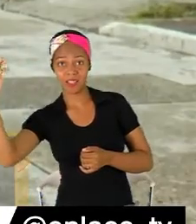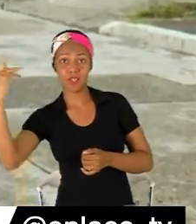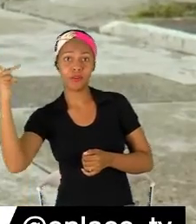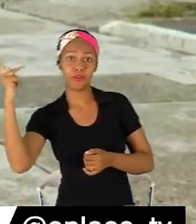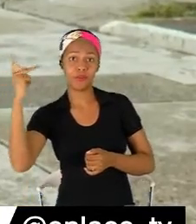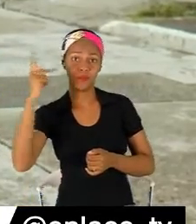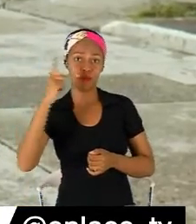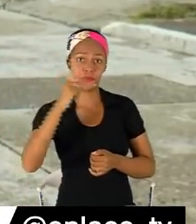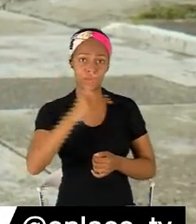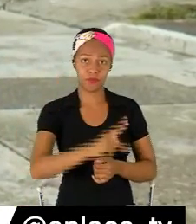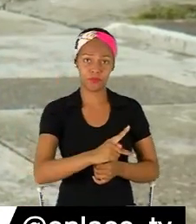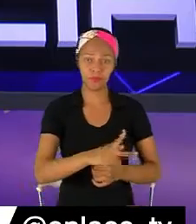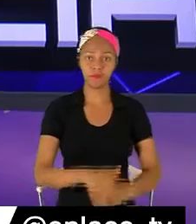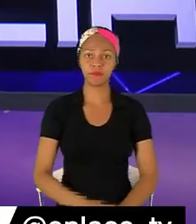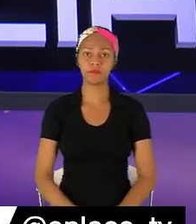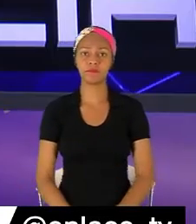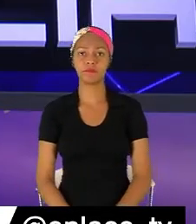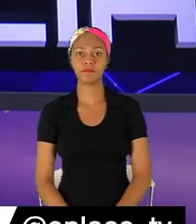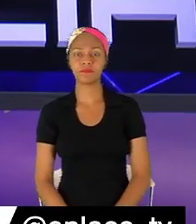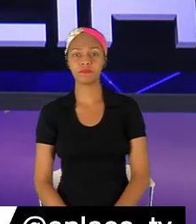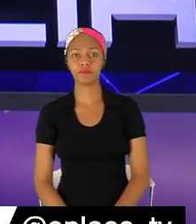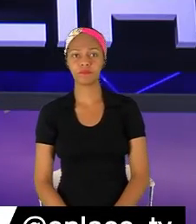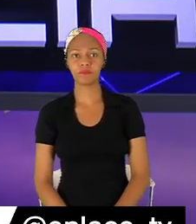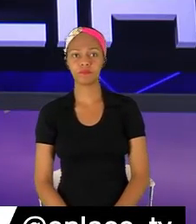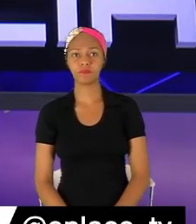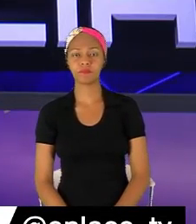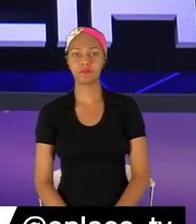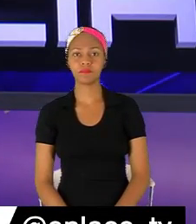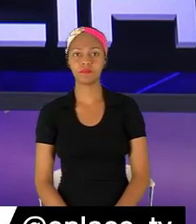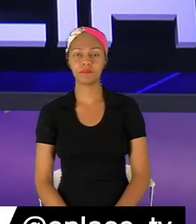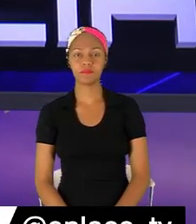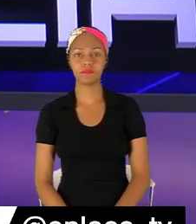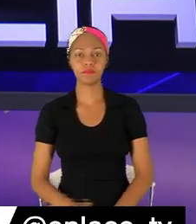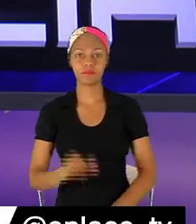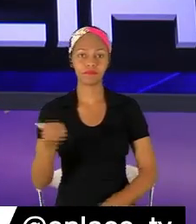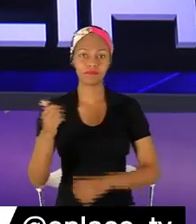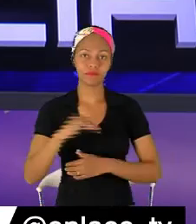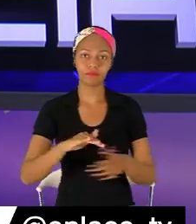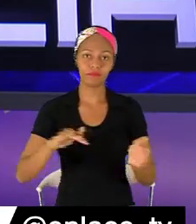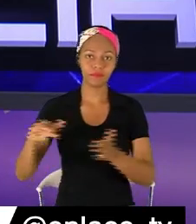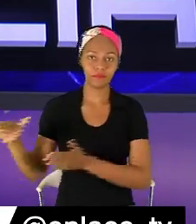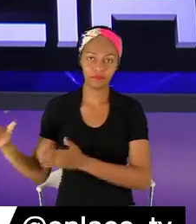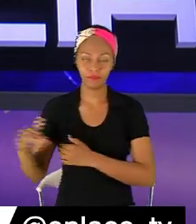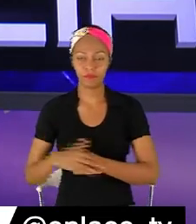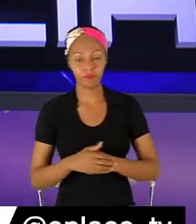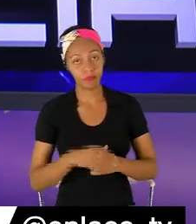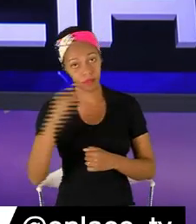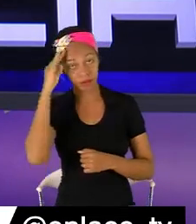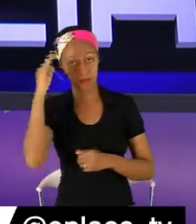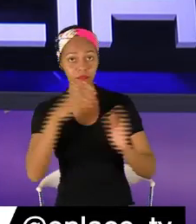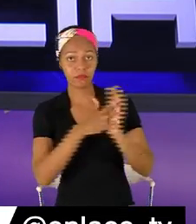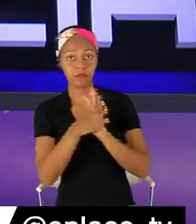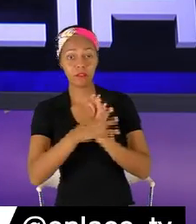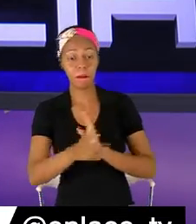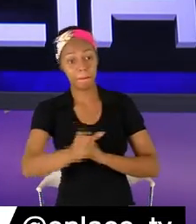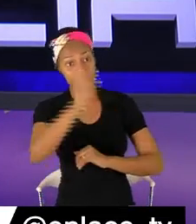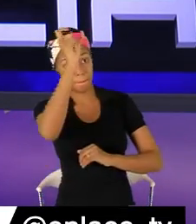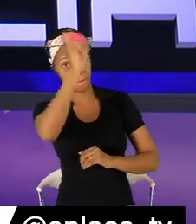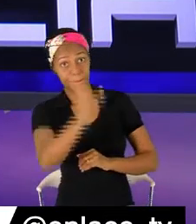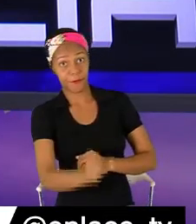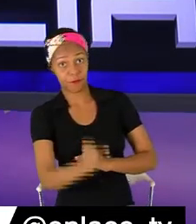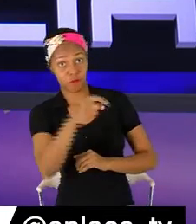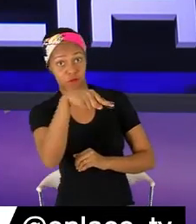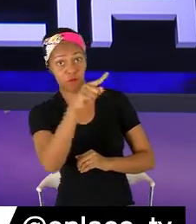con su hermana menor. En otras noticias, la Policía Nacional reporta la captura de un presunto jefe de finanzas del clan